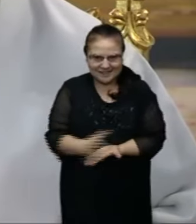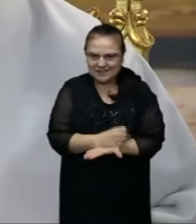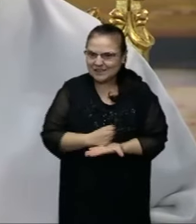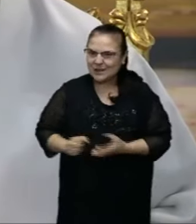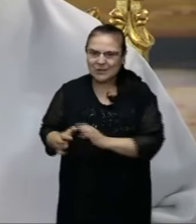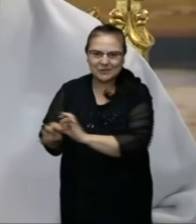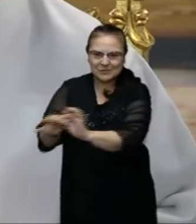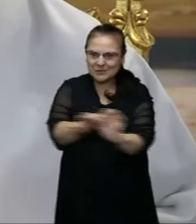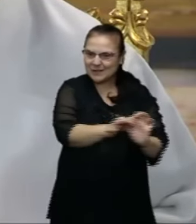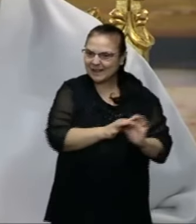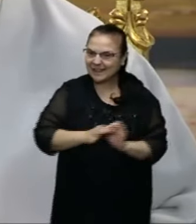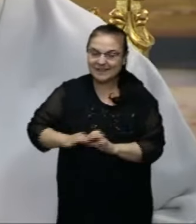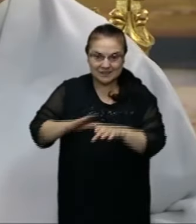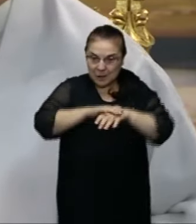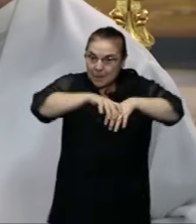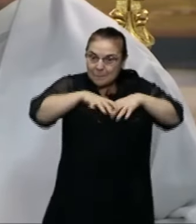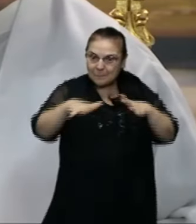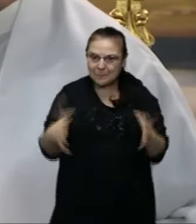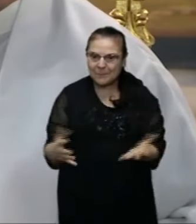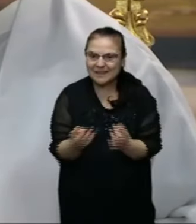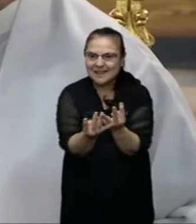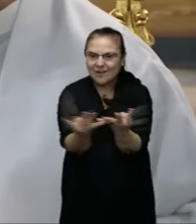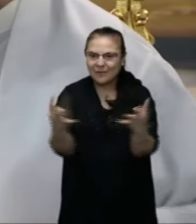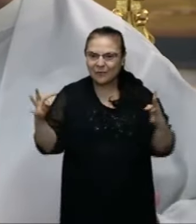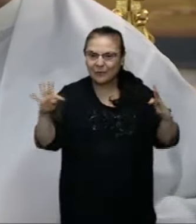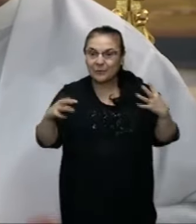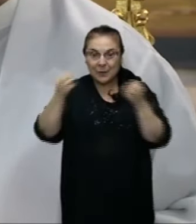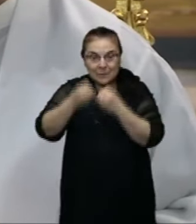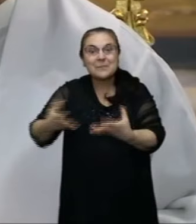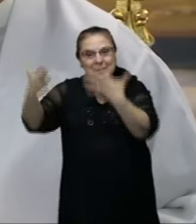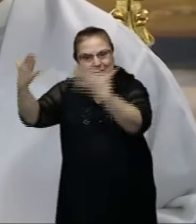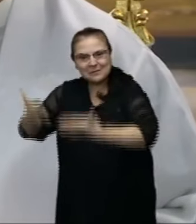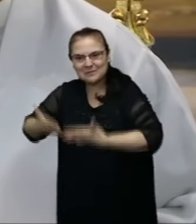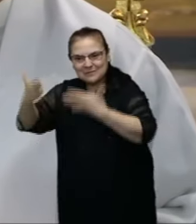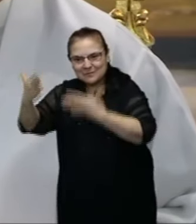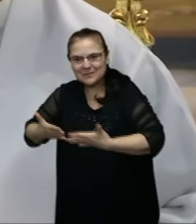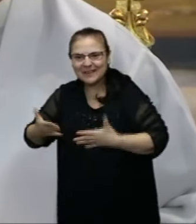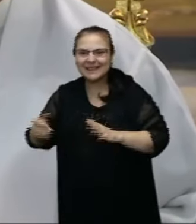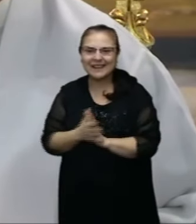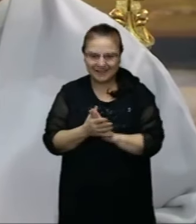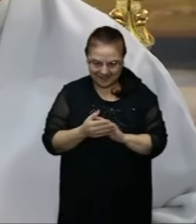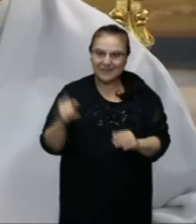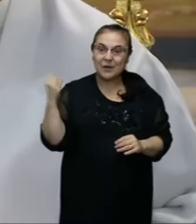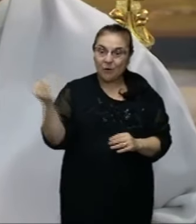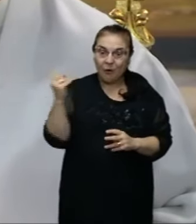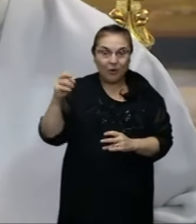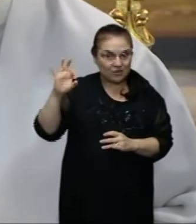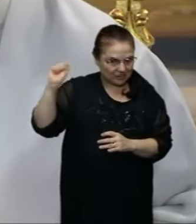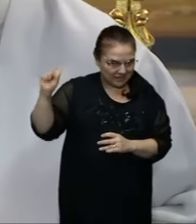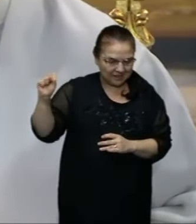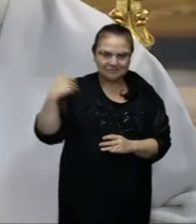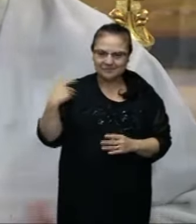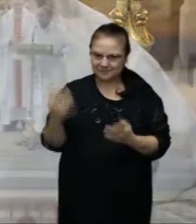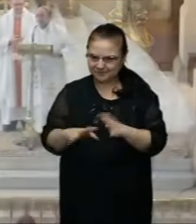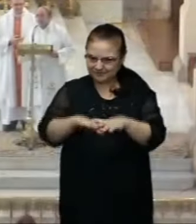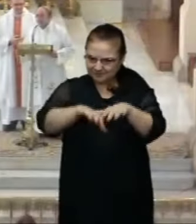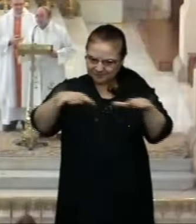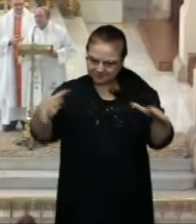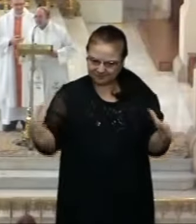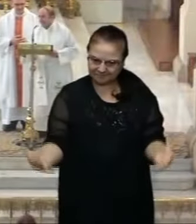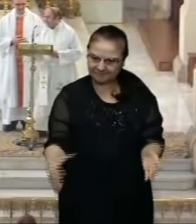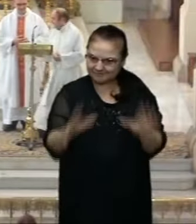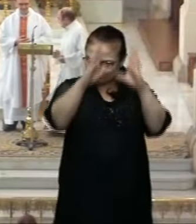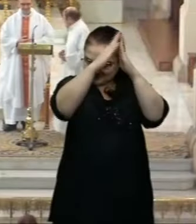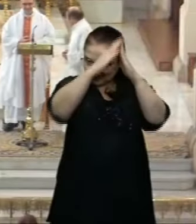torno a la mesa del pan y de la palabra. Así que bienvenido José Gabriel, y una vez más, en torno a la mesa del altar, comenzamos ya